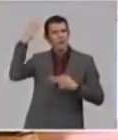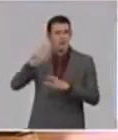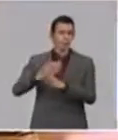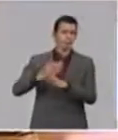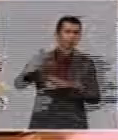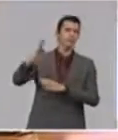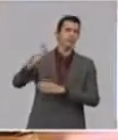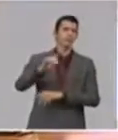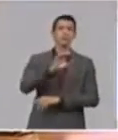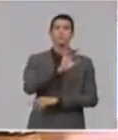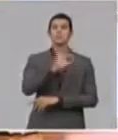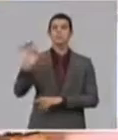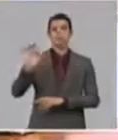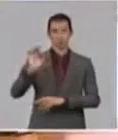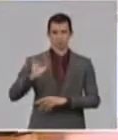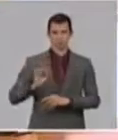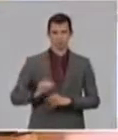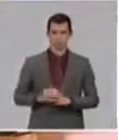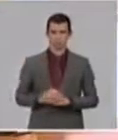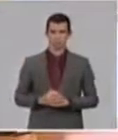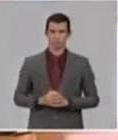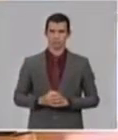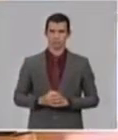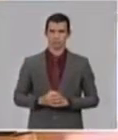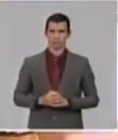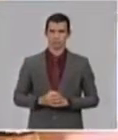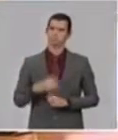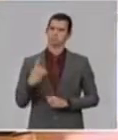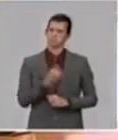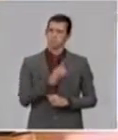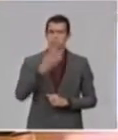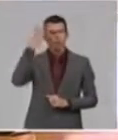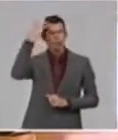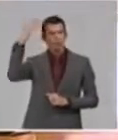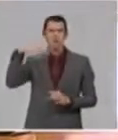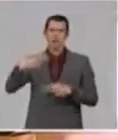implementado para, de una manera victoriosa, salir de esta situación.